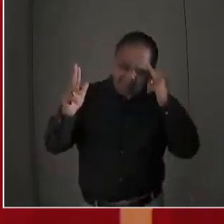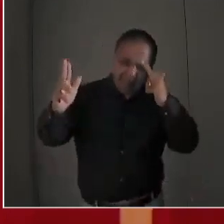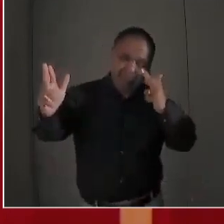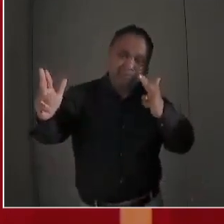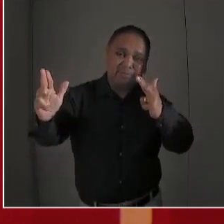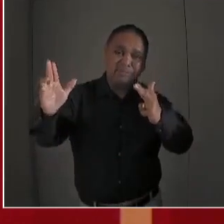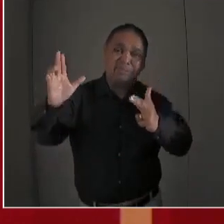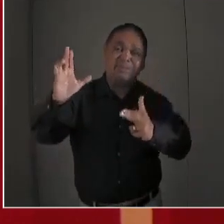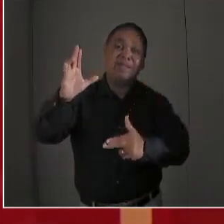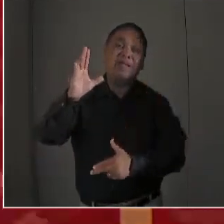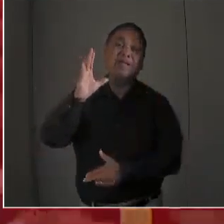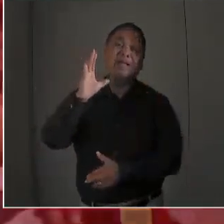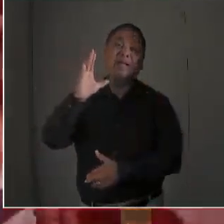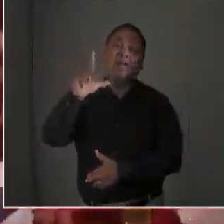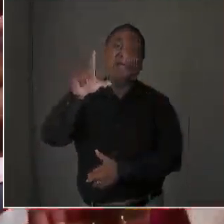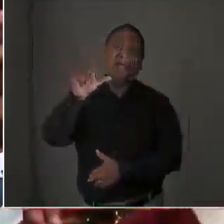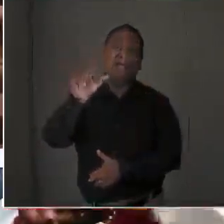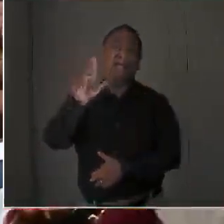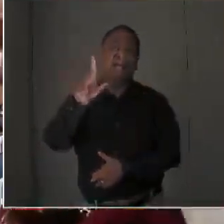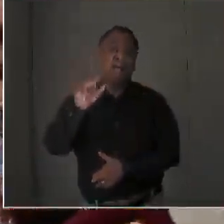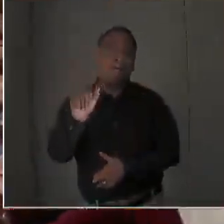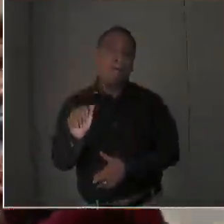con Claudia hoy.